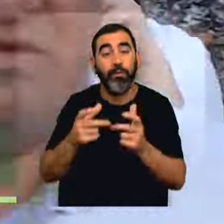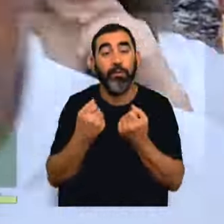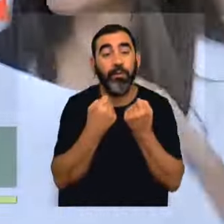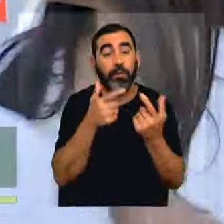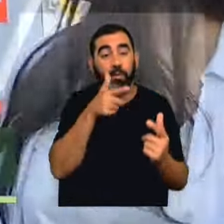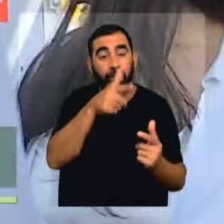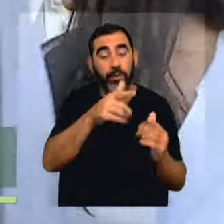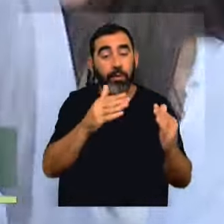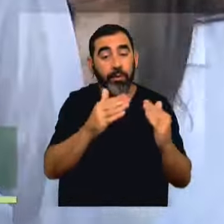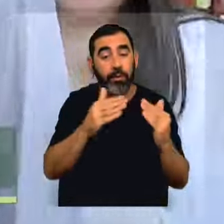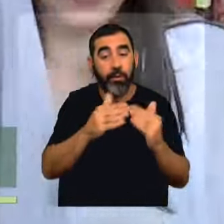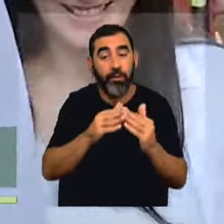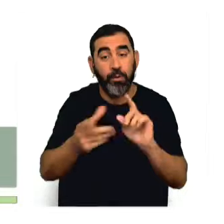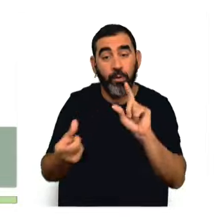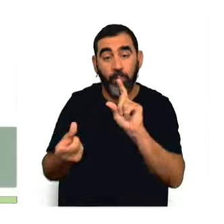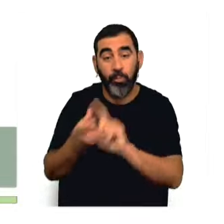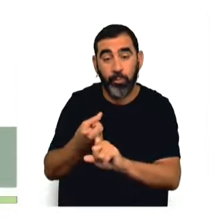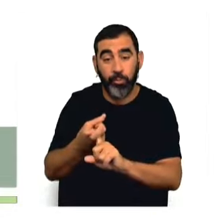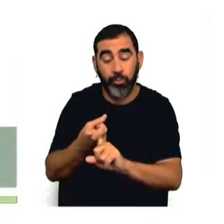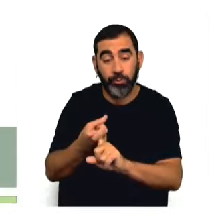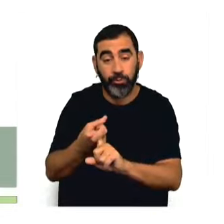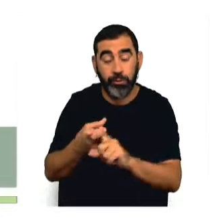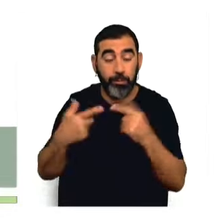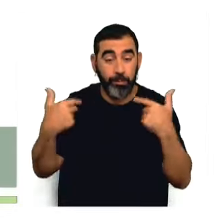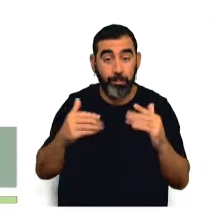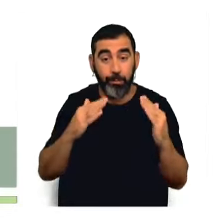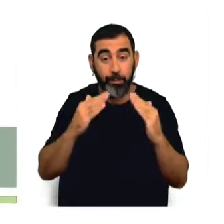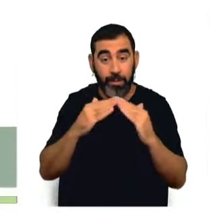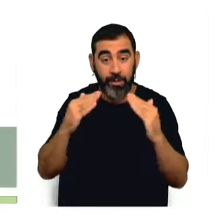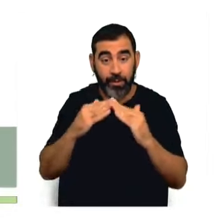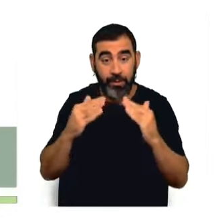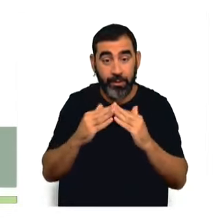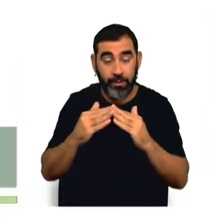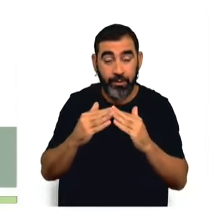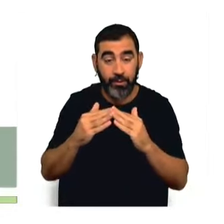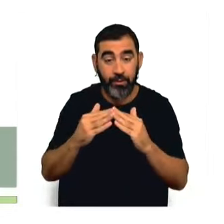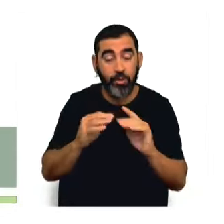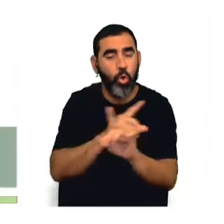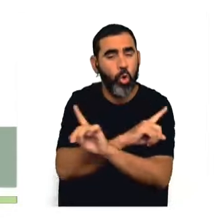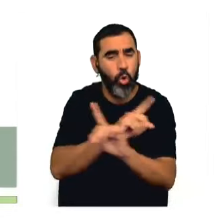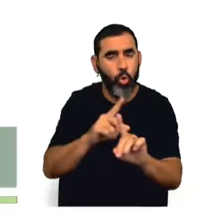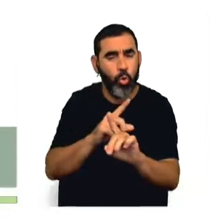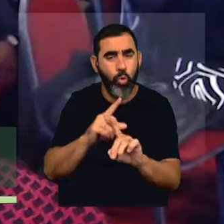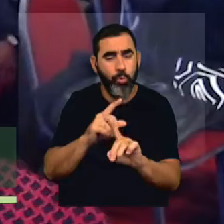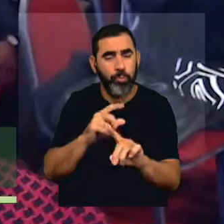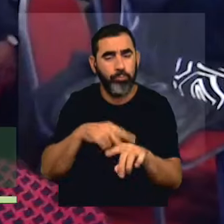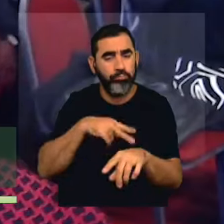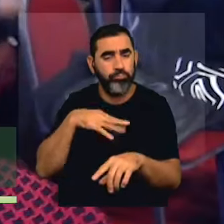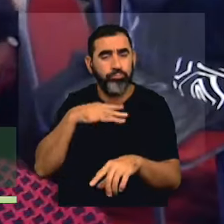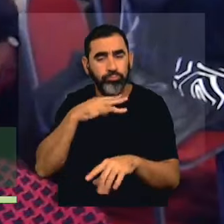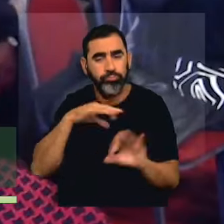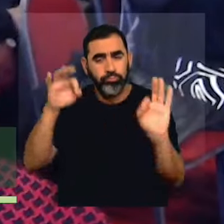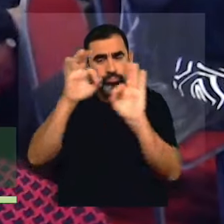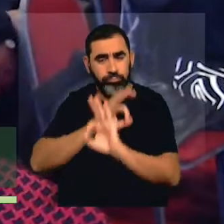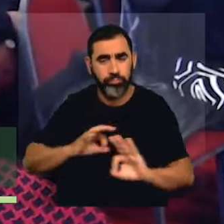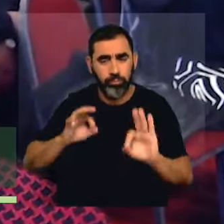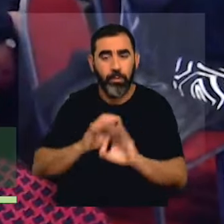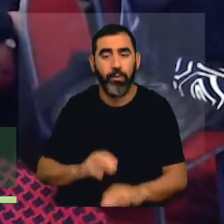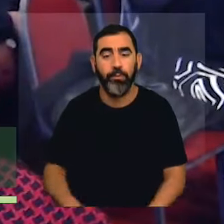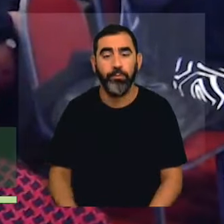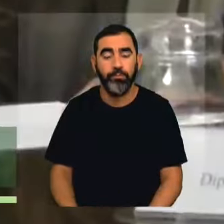directas que que realizó Irene Moreira cuando estaba al frente de la cartera de vivienda no fueron a través de ninguna acción